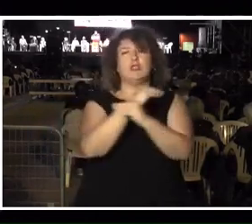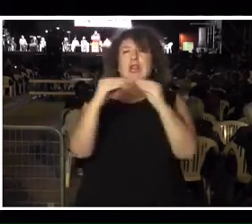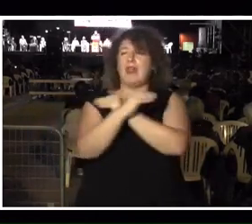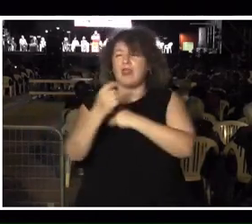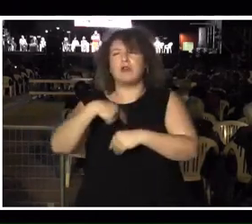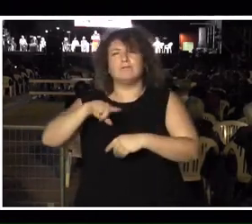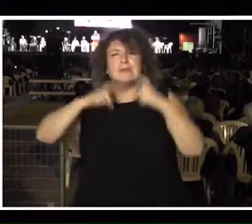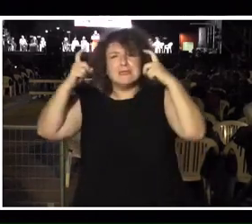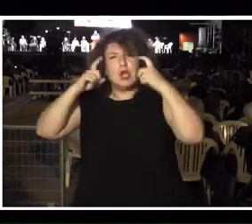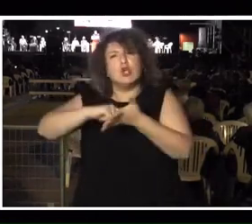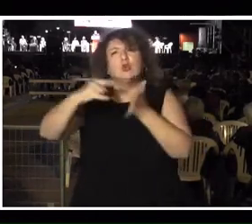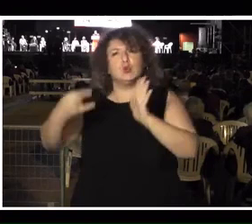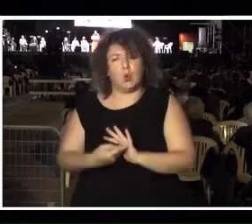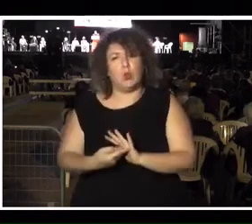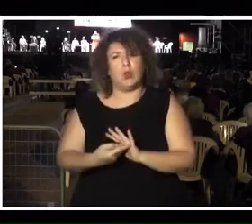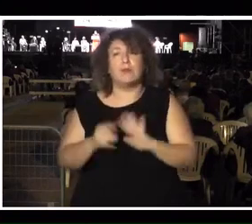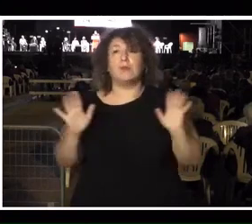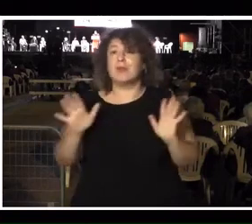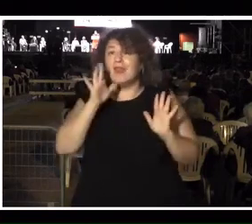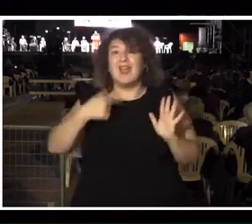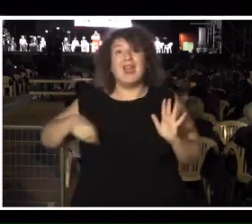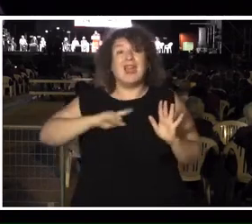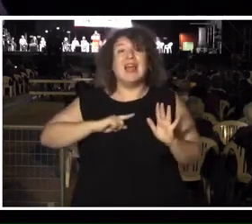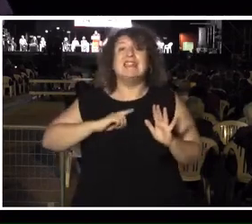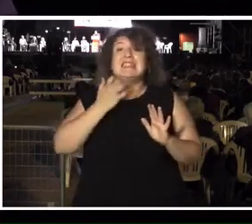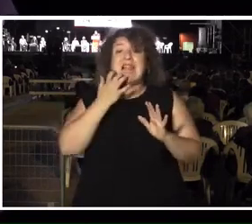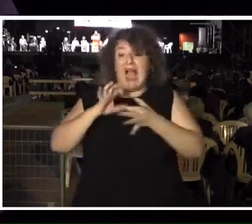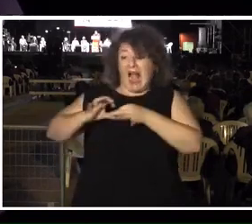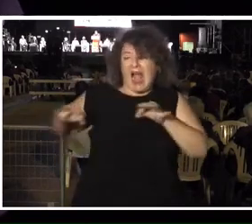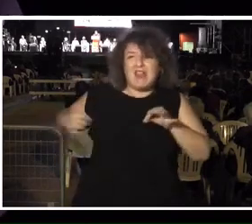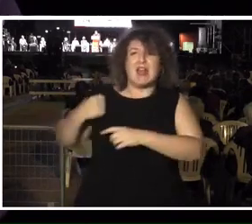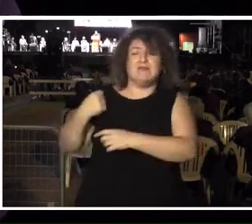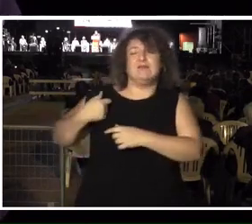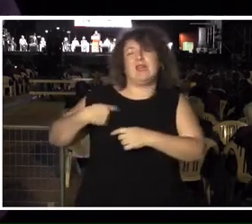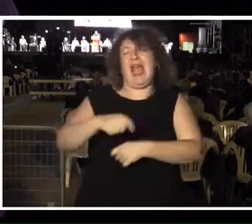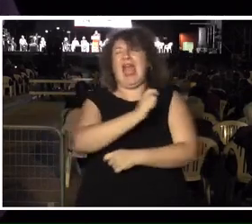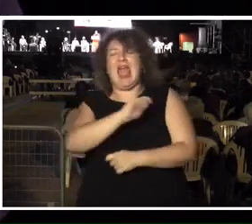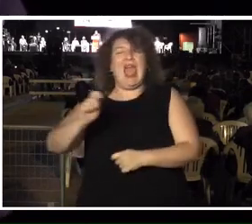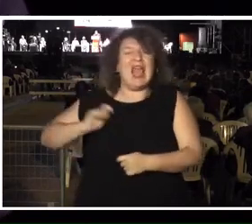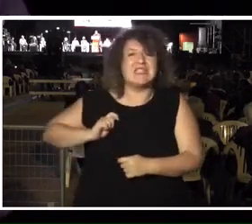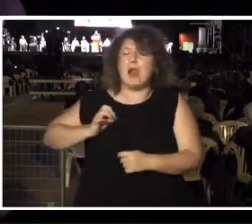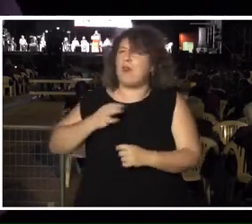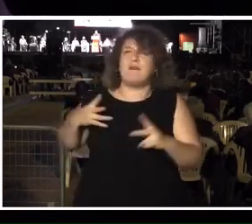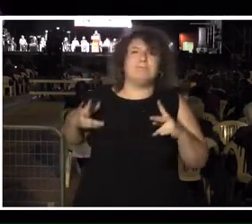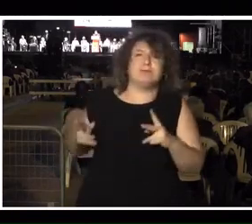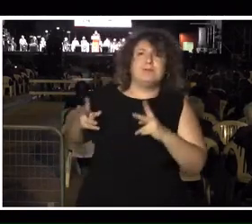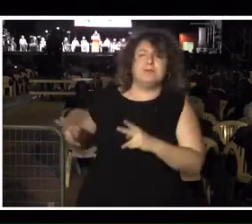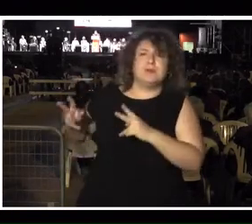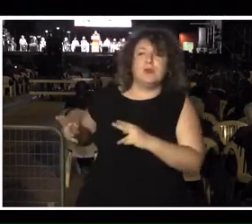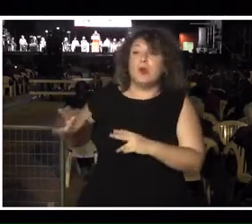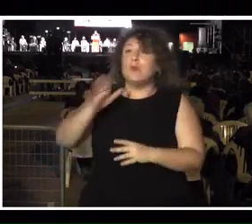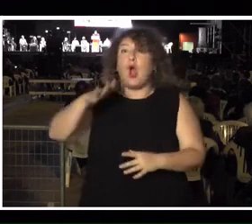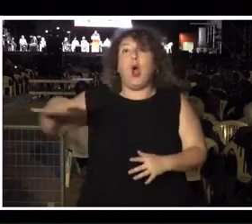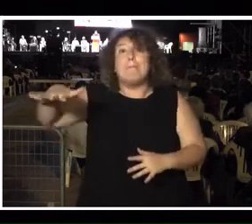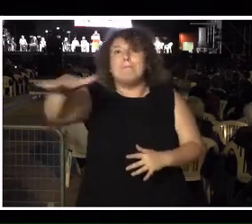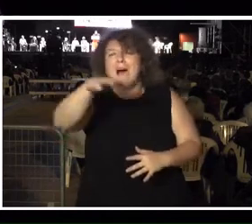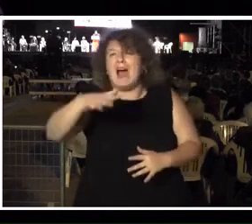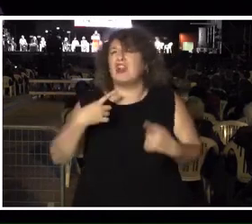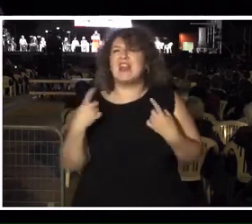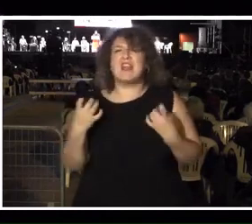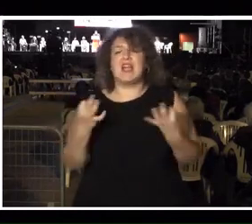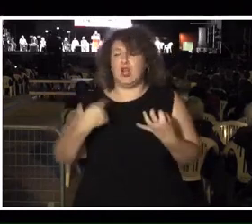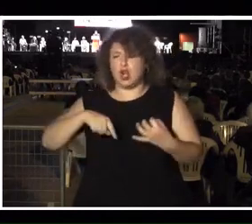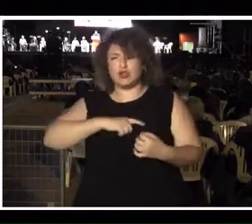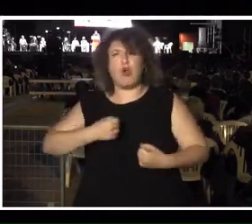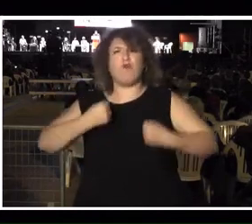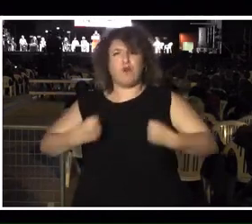inmersas. Solo podemos perder las cadenas si lo hacemos, camaradas. Y afuera, en los barrios, nos necesitan fuertes, decididas, unitarias, pero sin